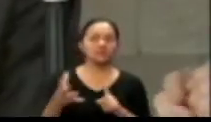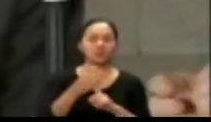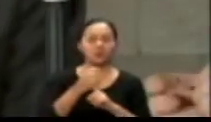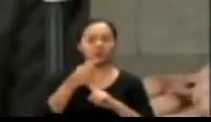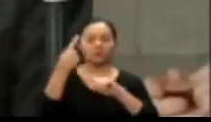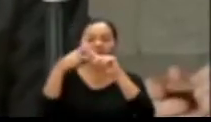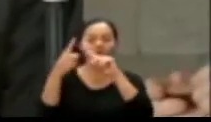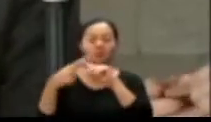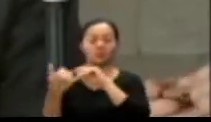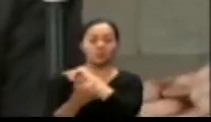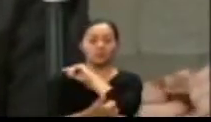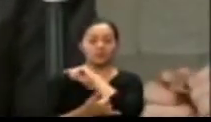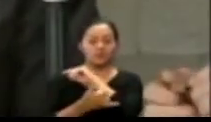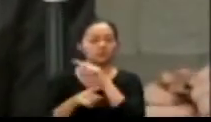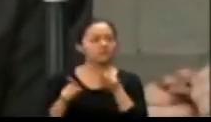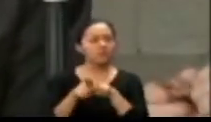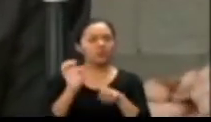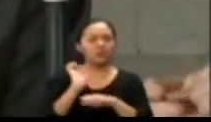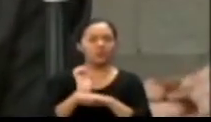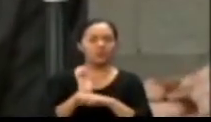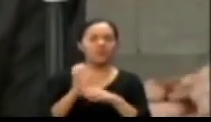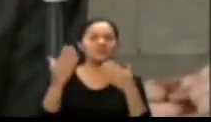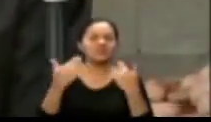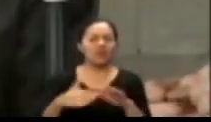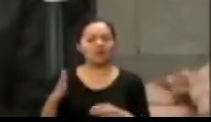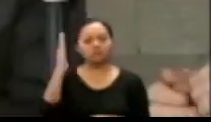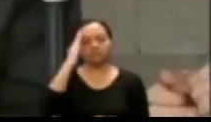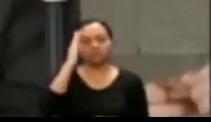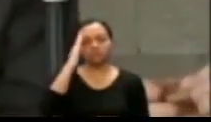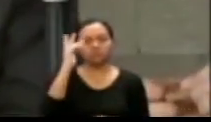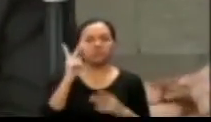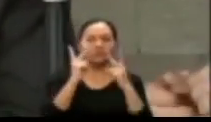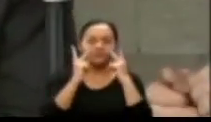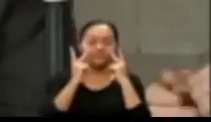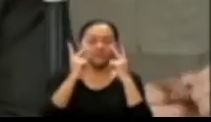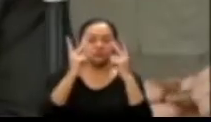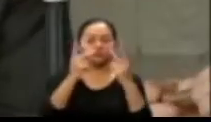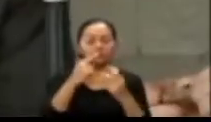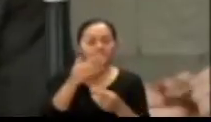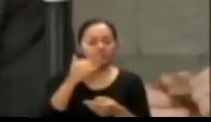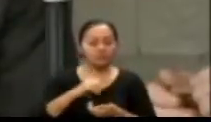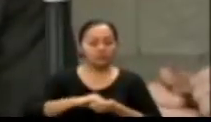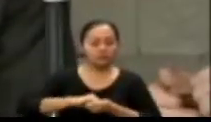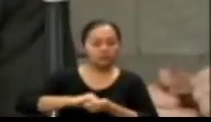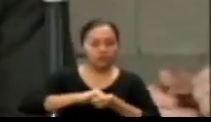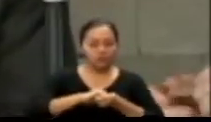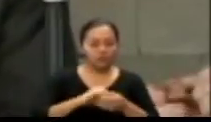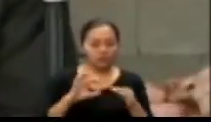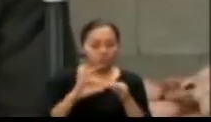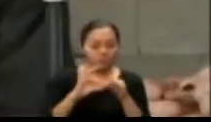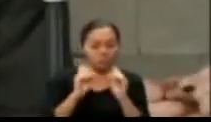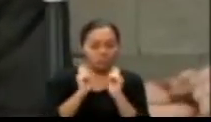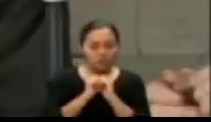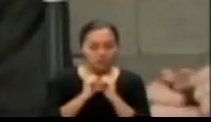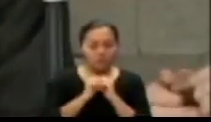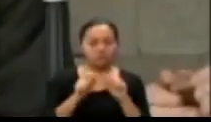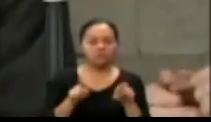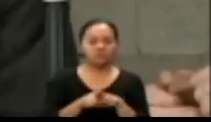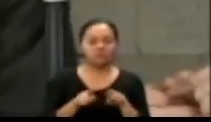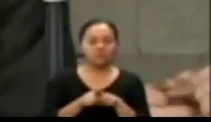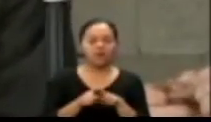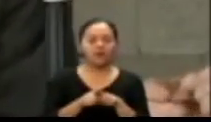varios países latinoamericanos, como Ecuador, han desarrollado, una visión de solidaridad, de unión, basada, repito, no